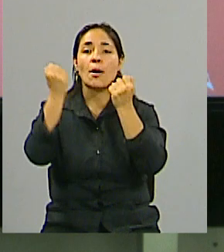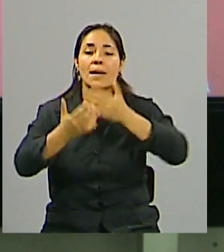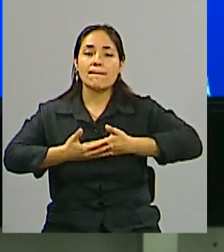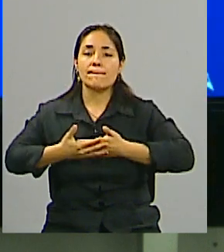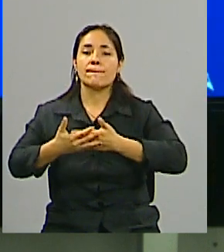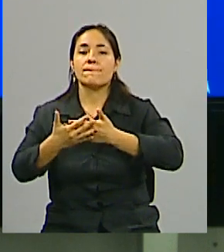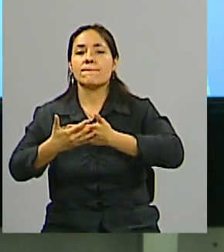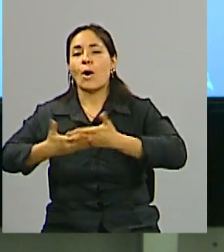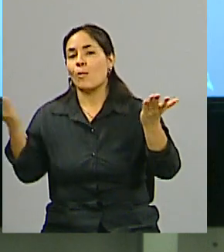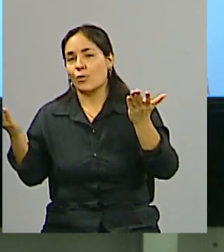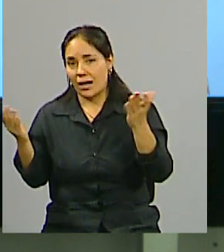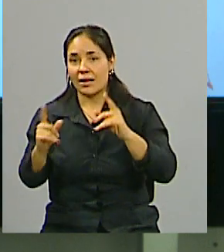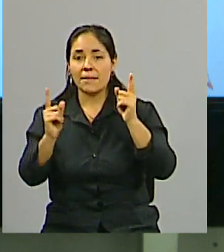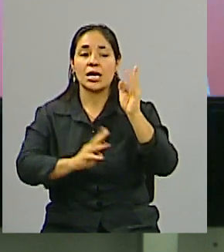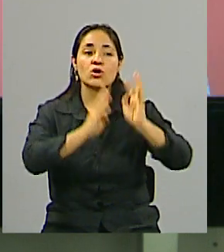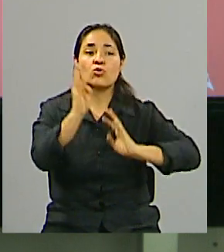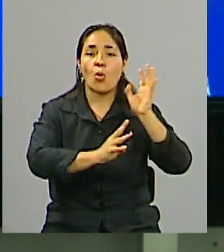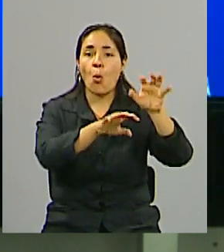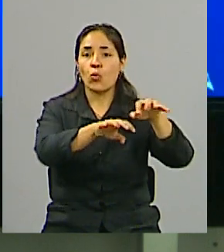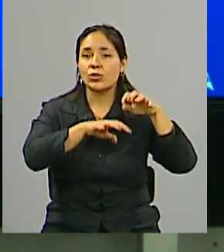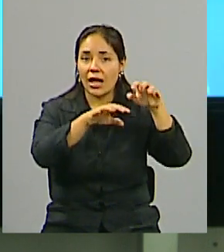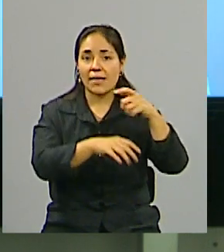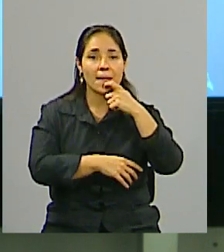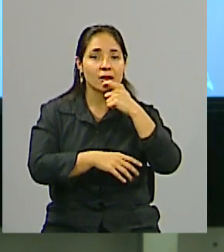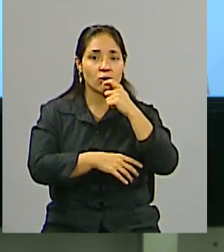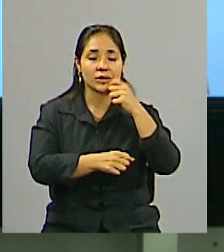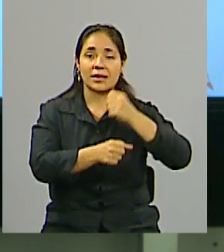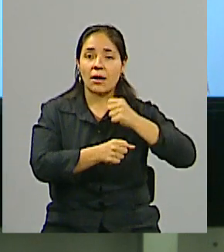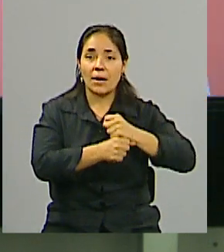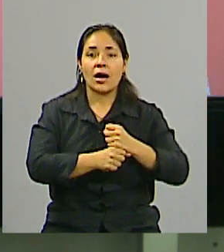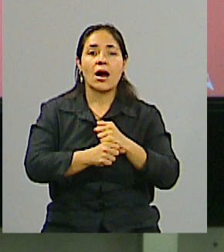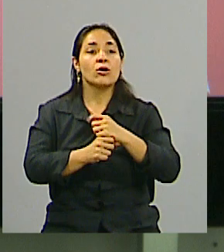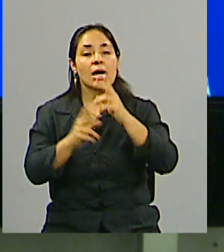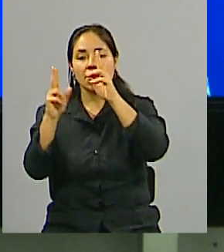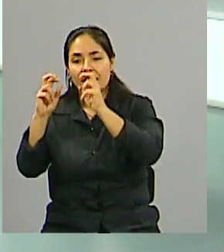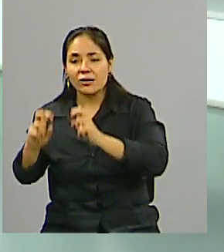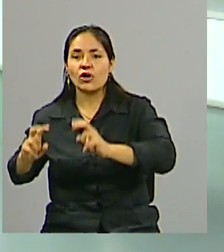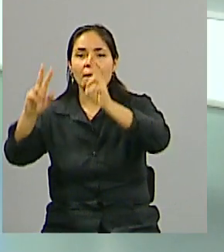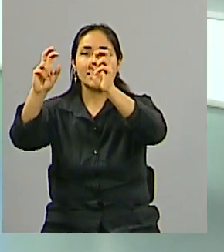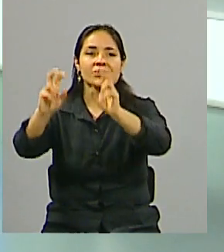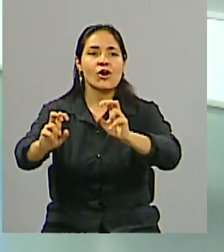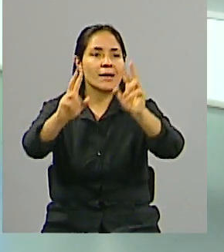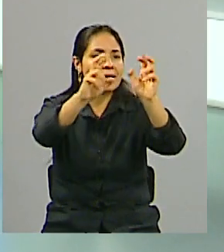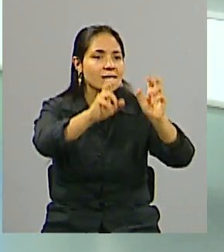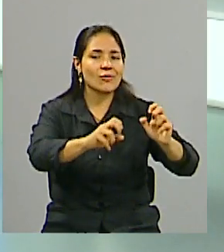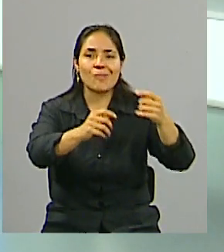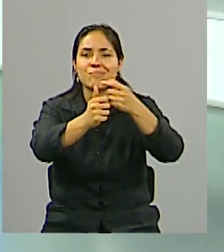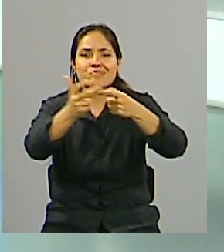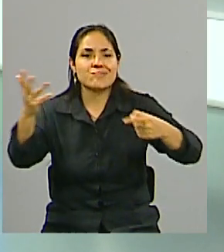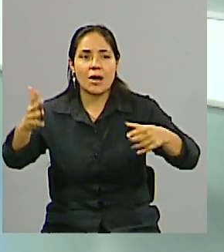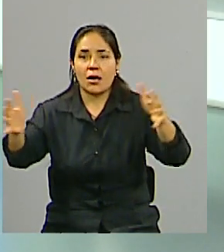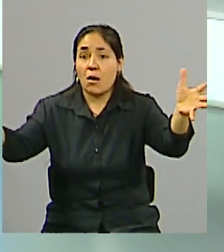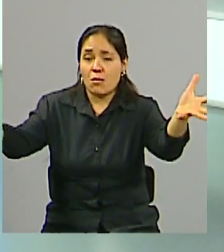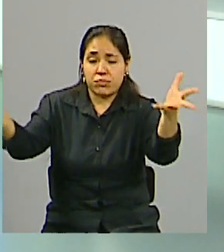sí, el trabajo en la industria de Mendoza, en la agroindustria. Entonces hicimos una compilación de investigaciones que llevaban mucho